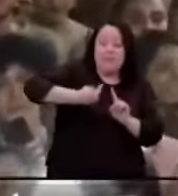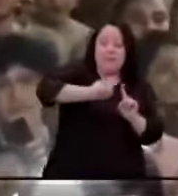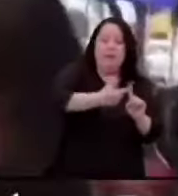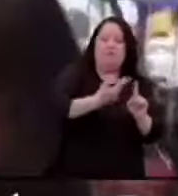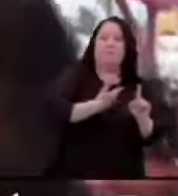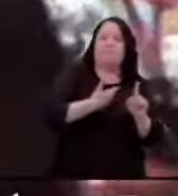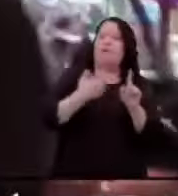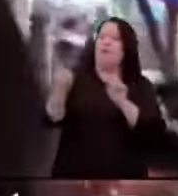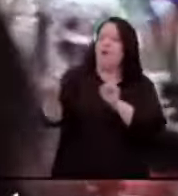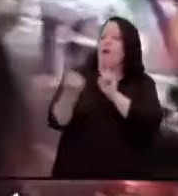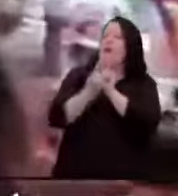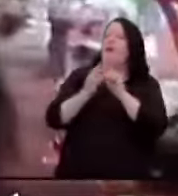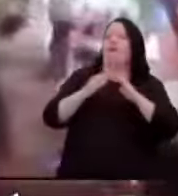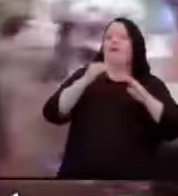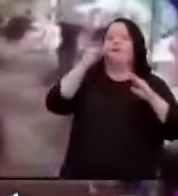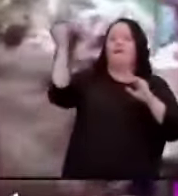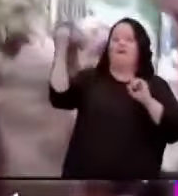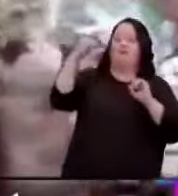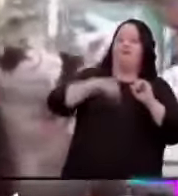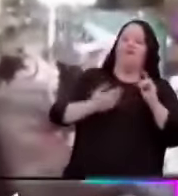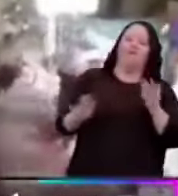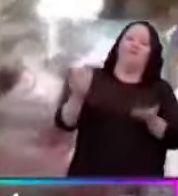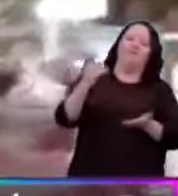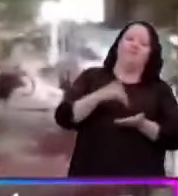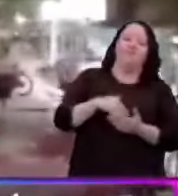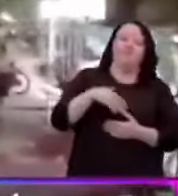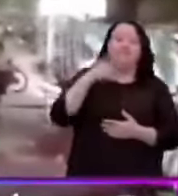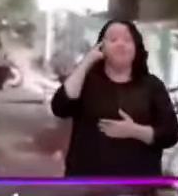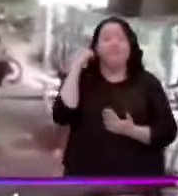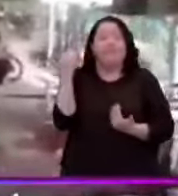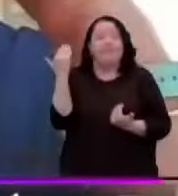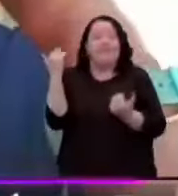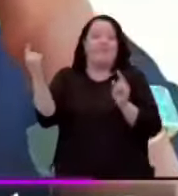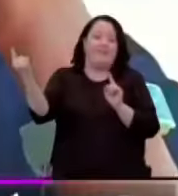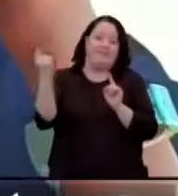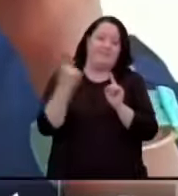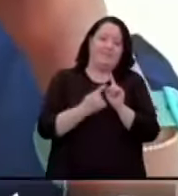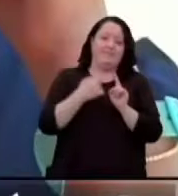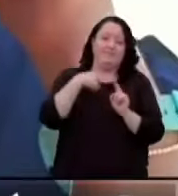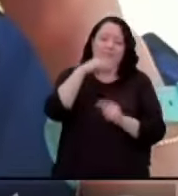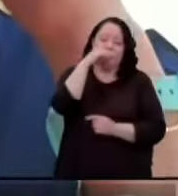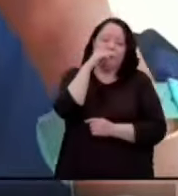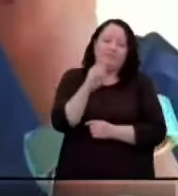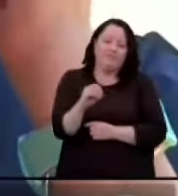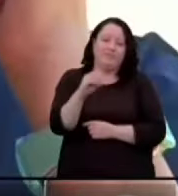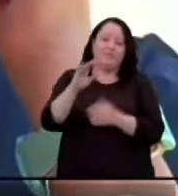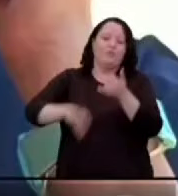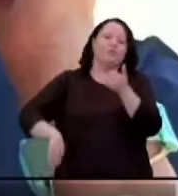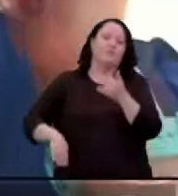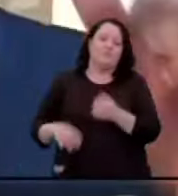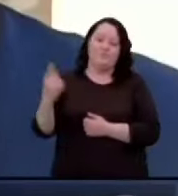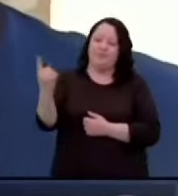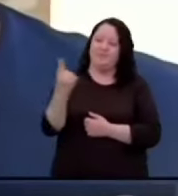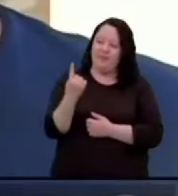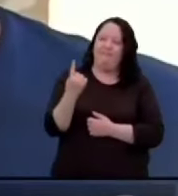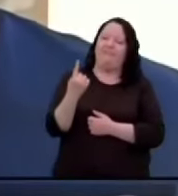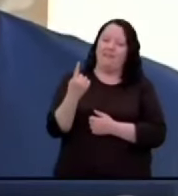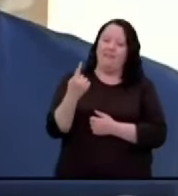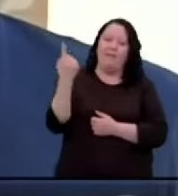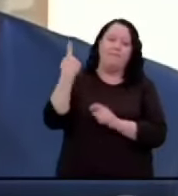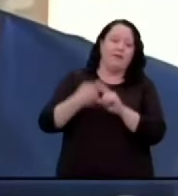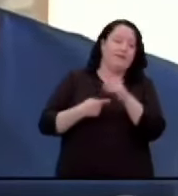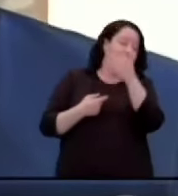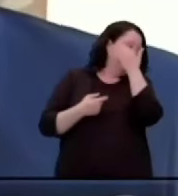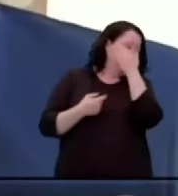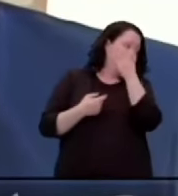a tener en casa. Lo extrañé muchísimo porque él es mi niño menor y ya varios meses sin poderlo